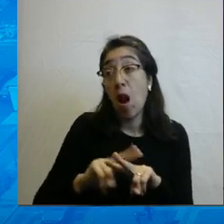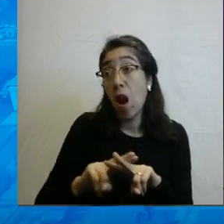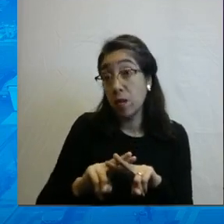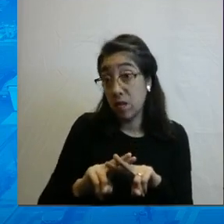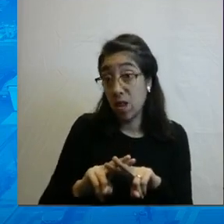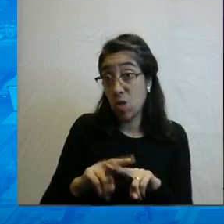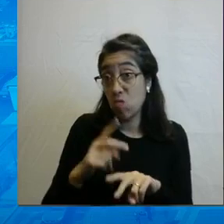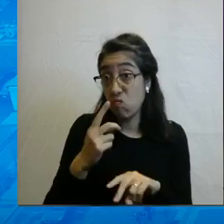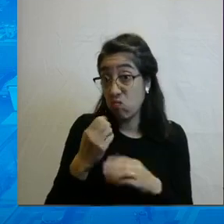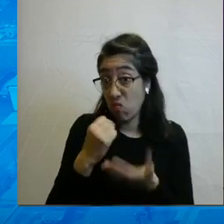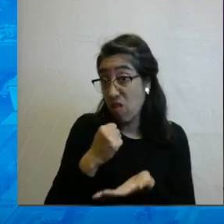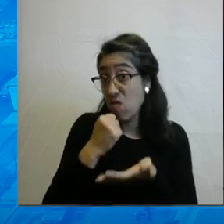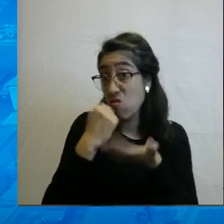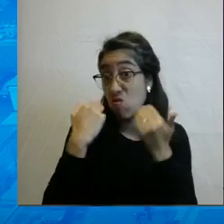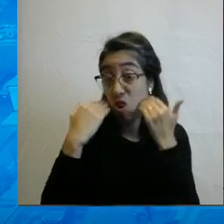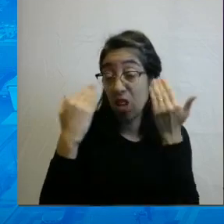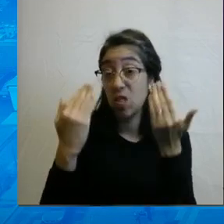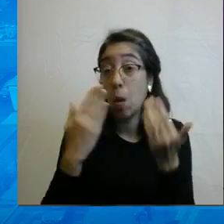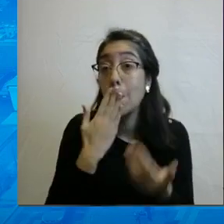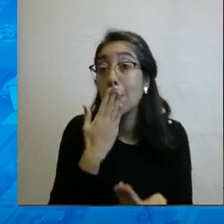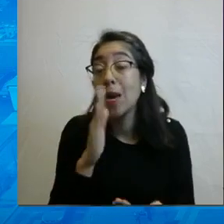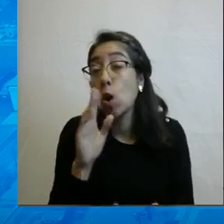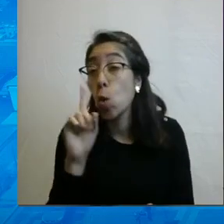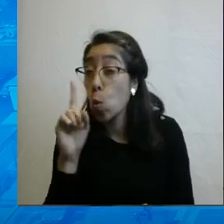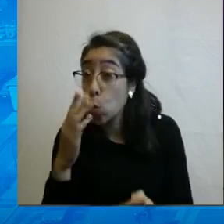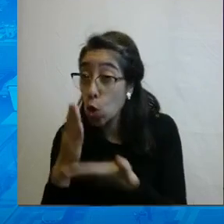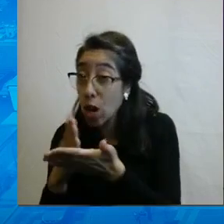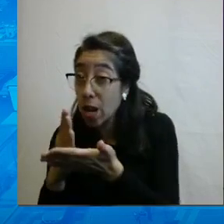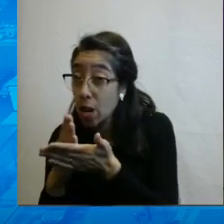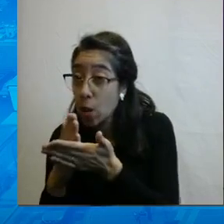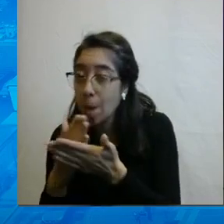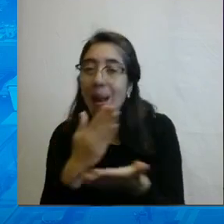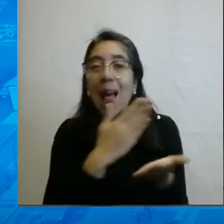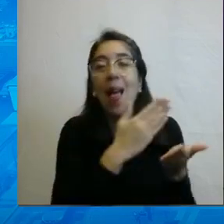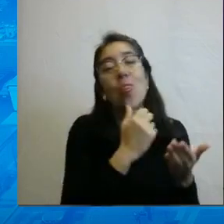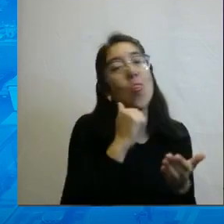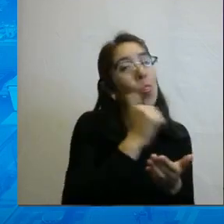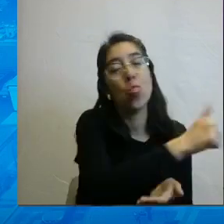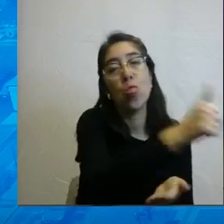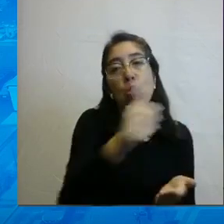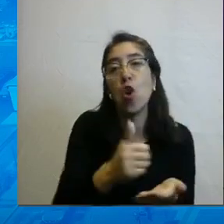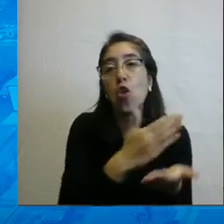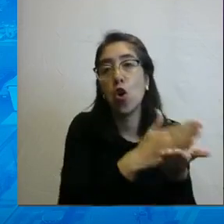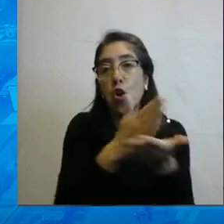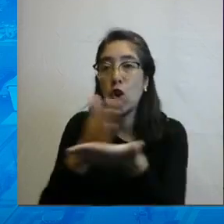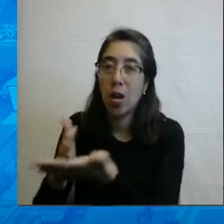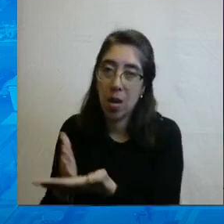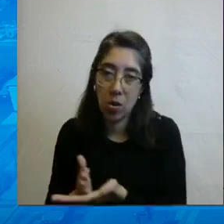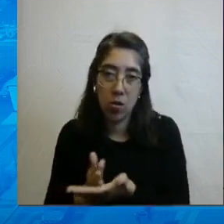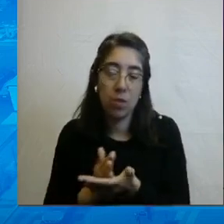colegios en general. Muchas gracias. Gracias, concejal. Gracias. Gracias, vecina.